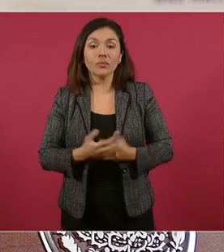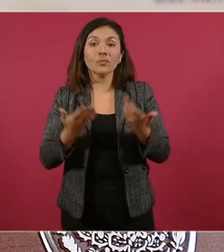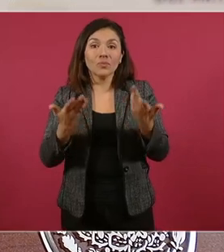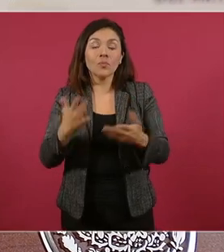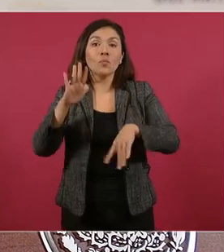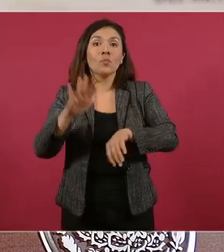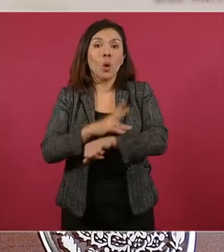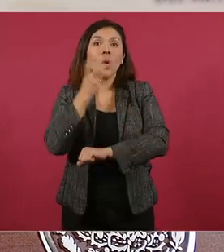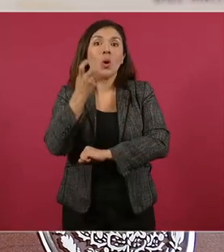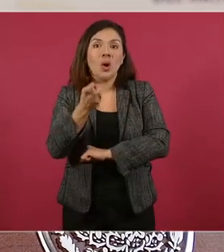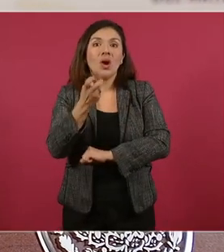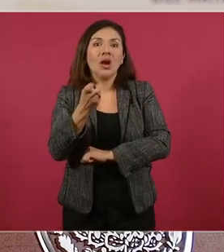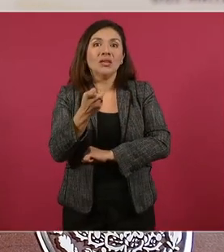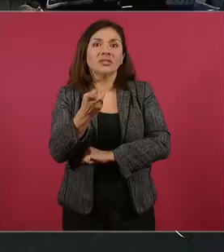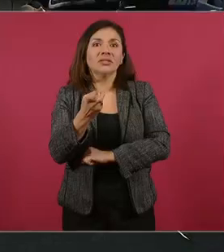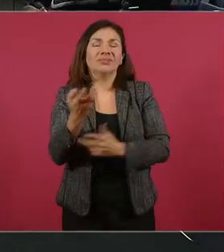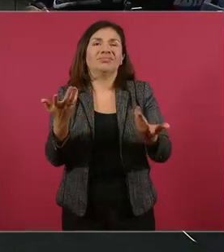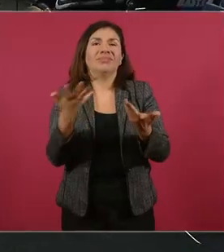polémico,